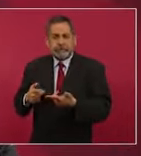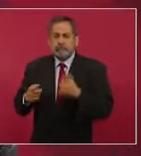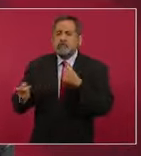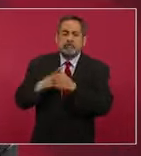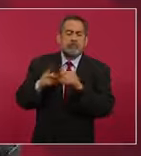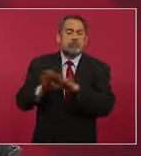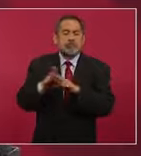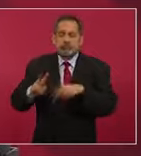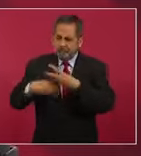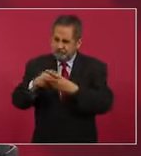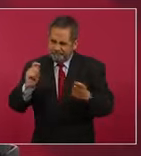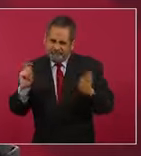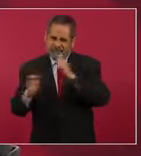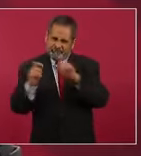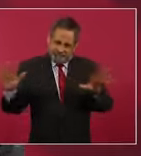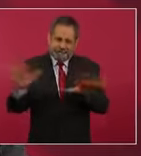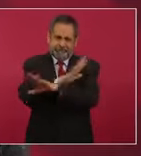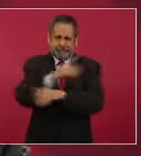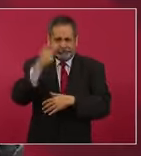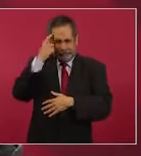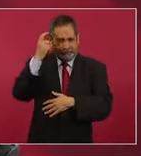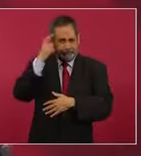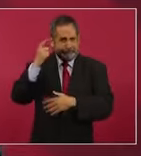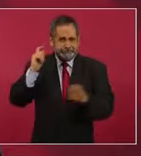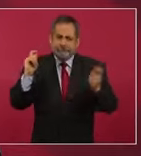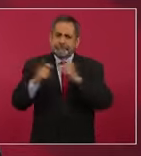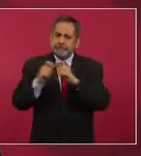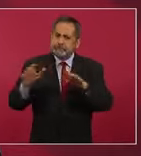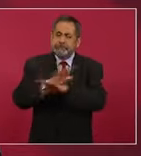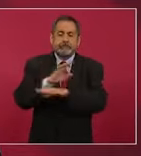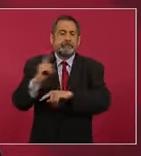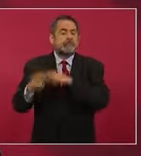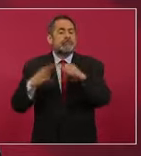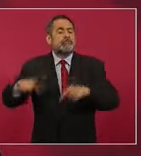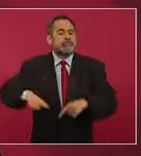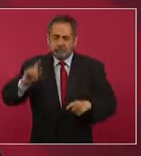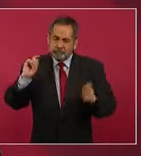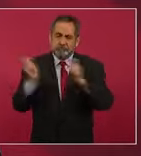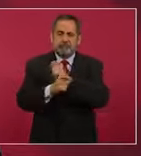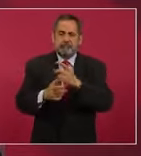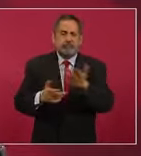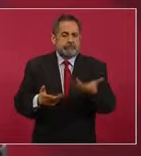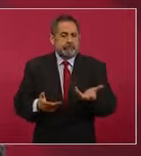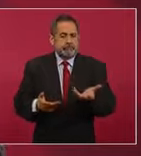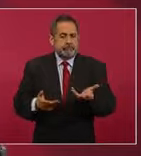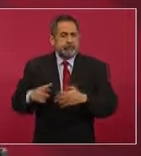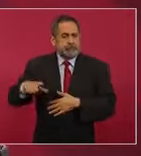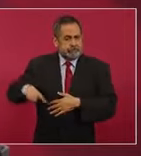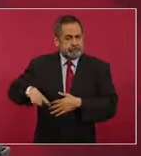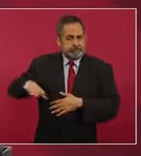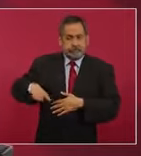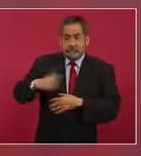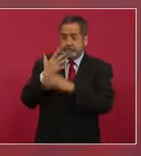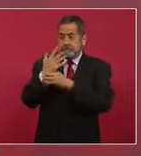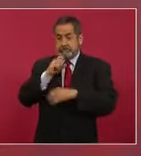vamos a transformar, vamos a cambiar al Estado, que el Estado no